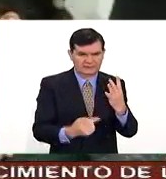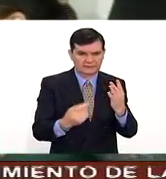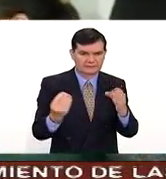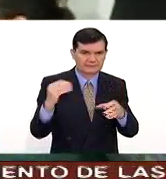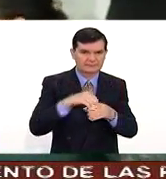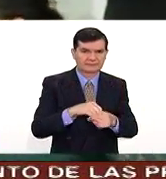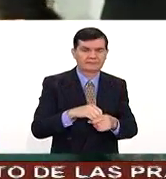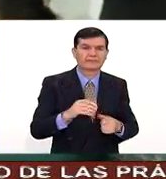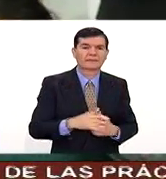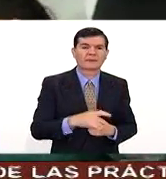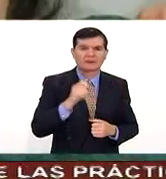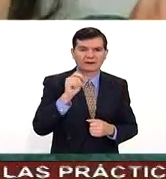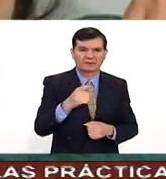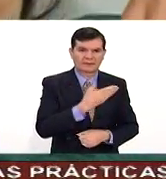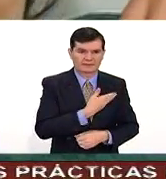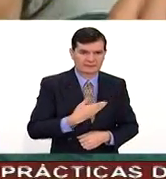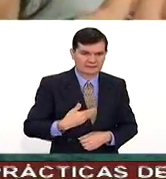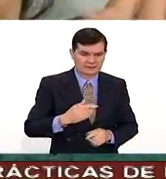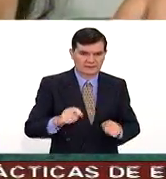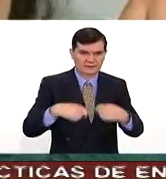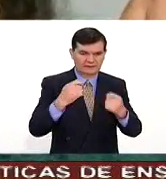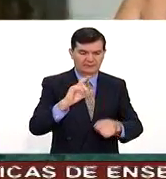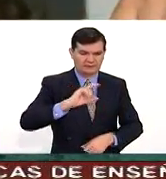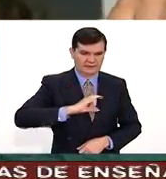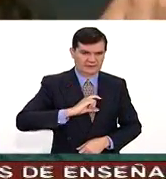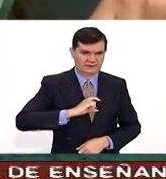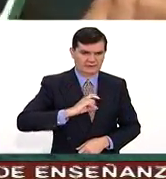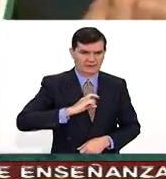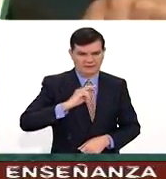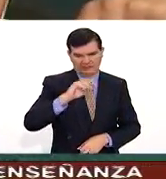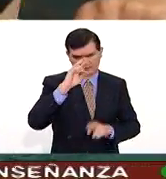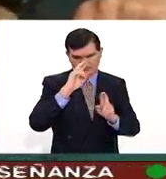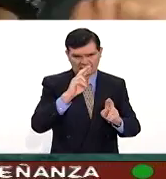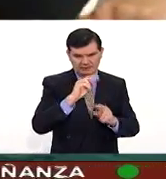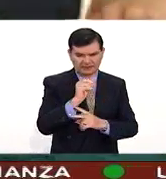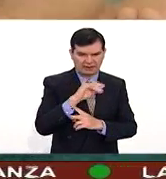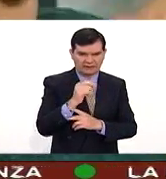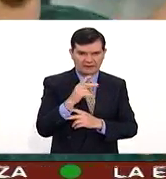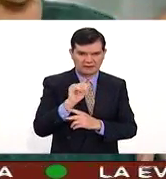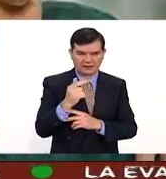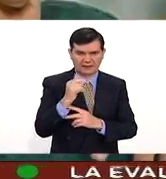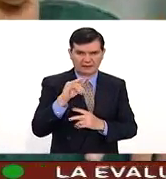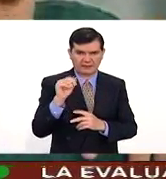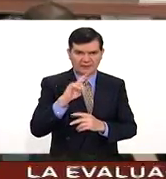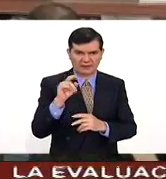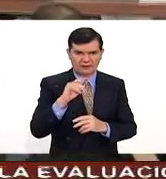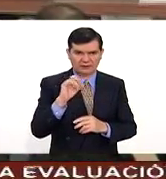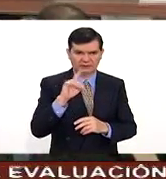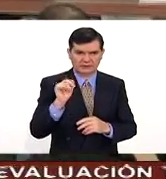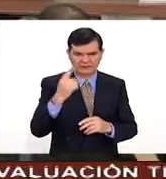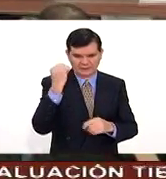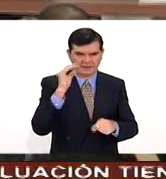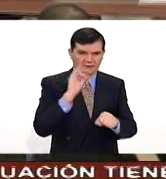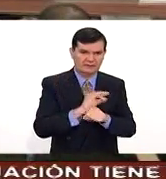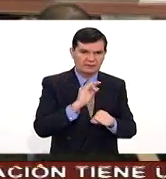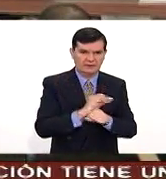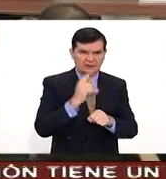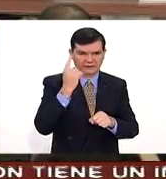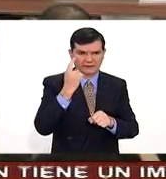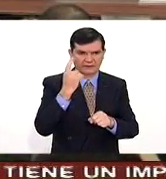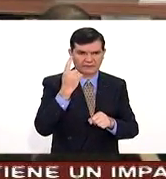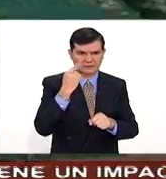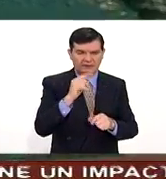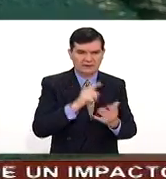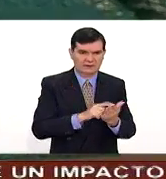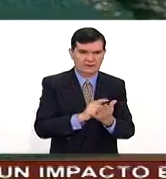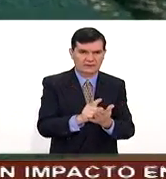claves. También el presidente entregó una medalla y una mención honorífica a Sandra Jiménez Loza por su defensa activa de defensa de